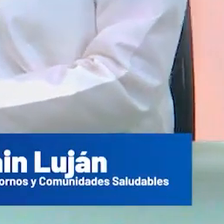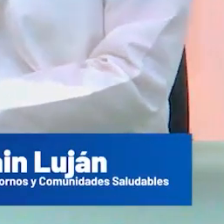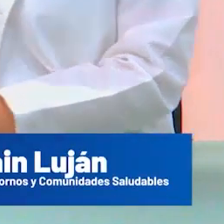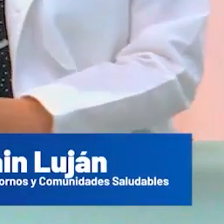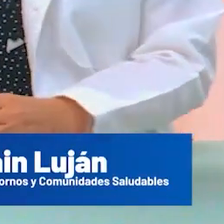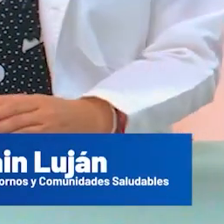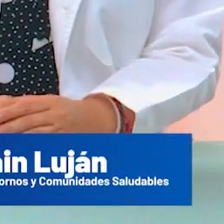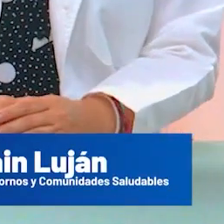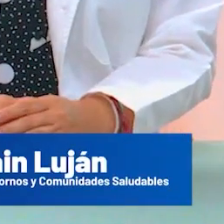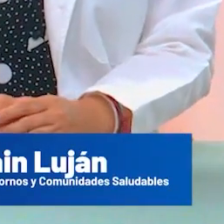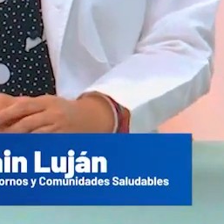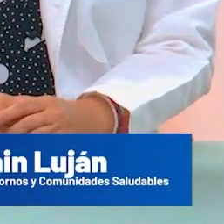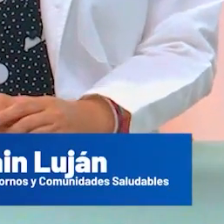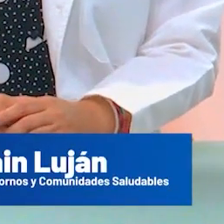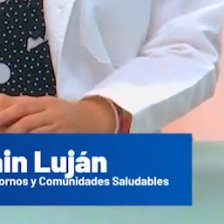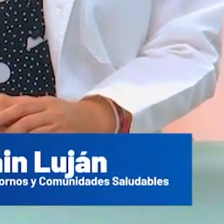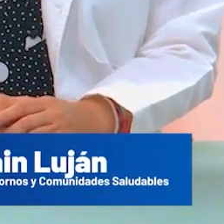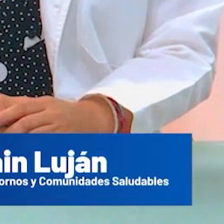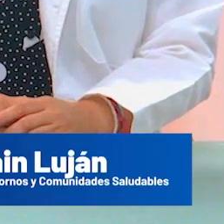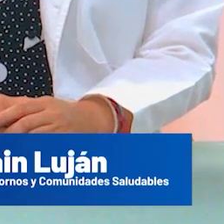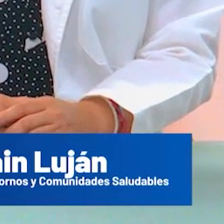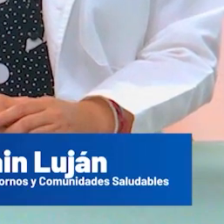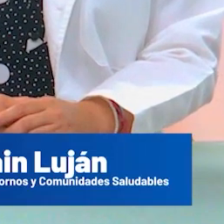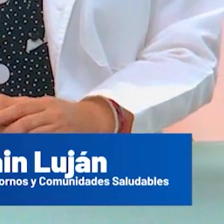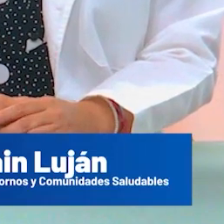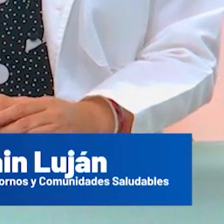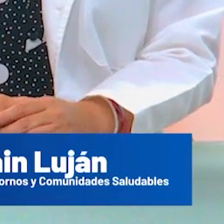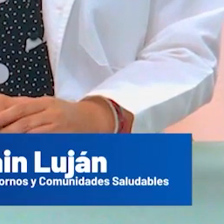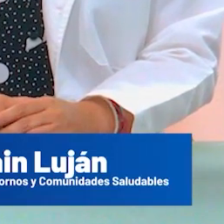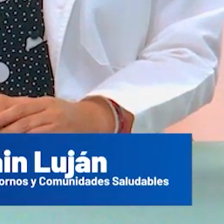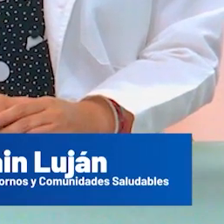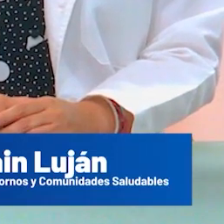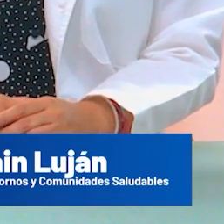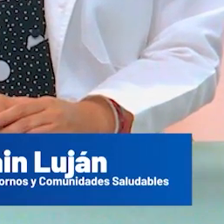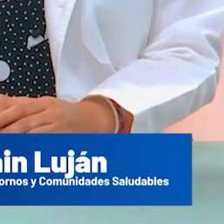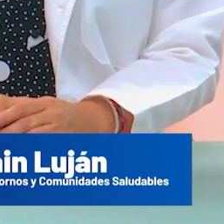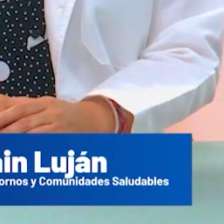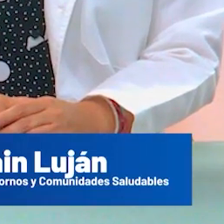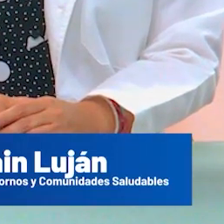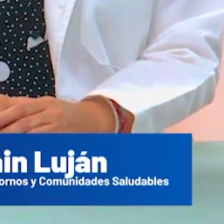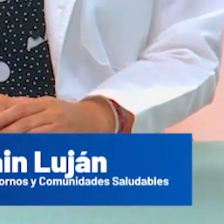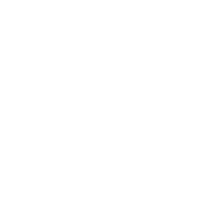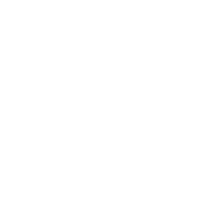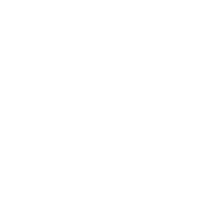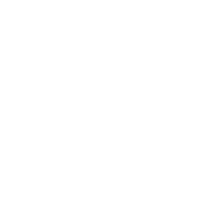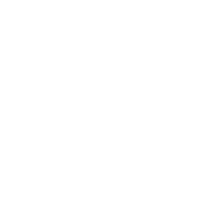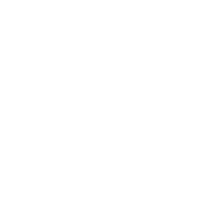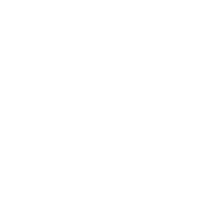doctora. Gracias, doctora. Estaremos informando todos los días por este mismo medio. Muchas gracias.